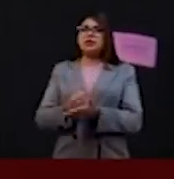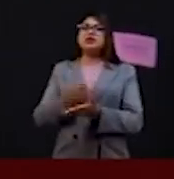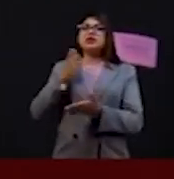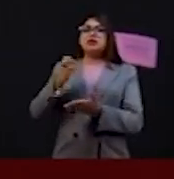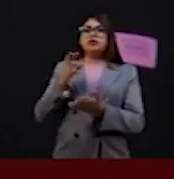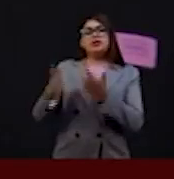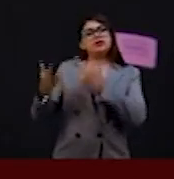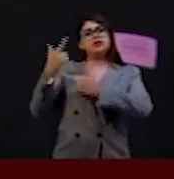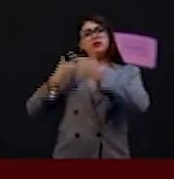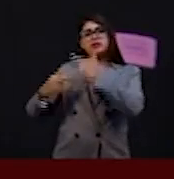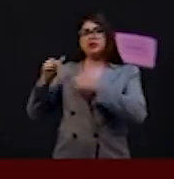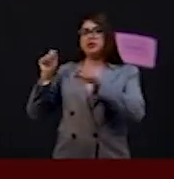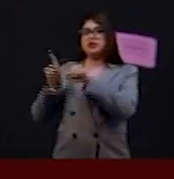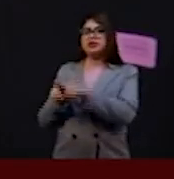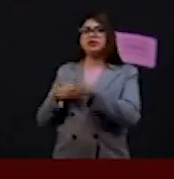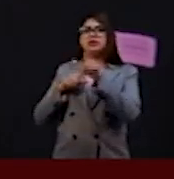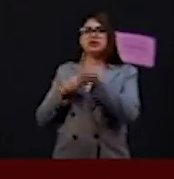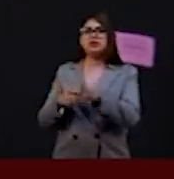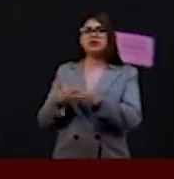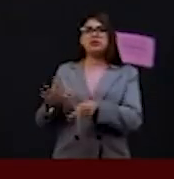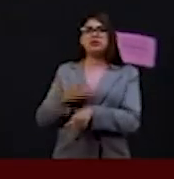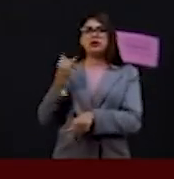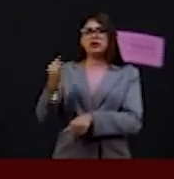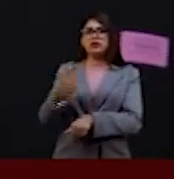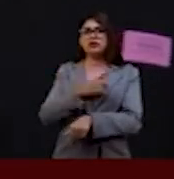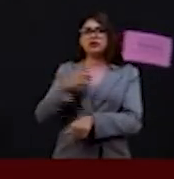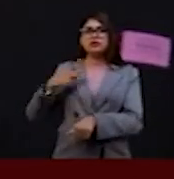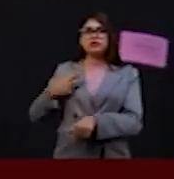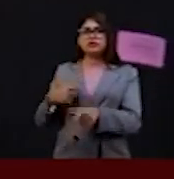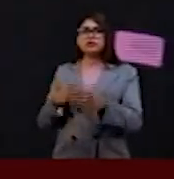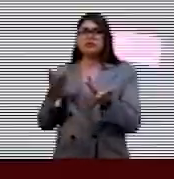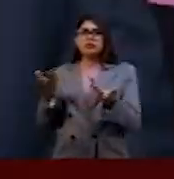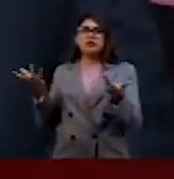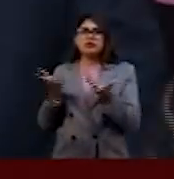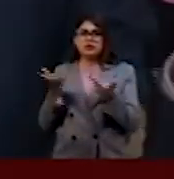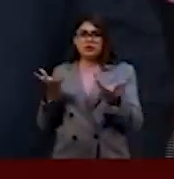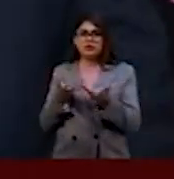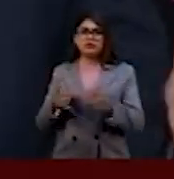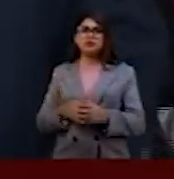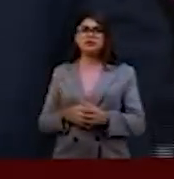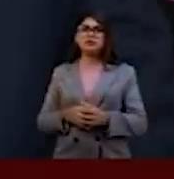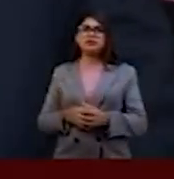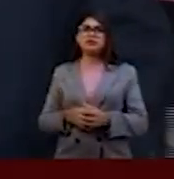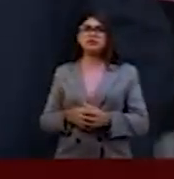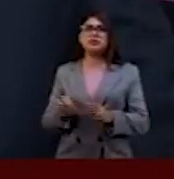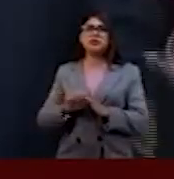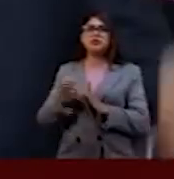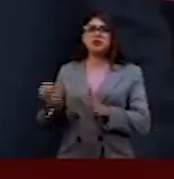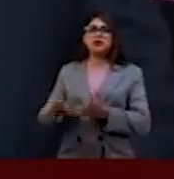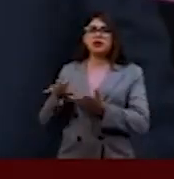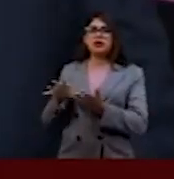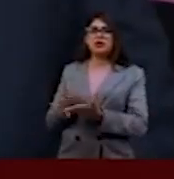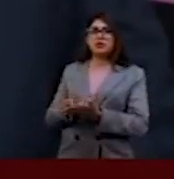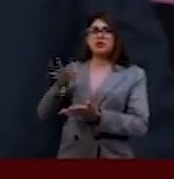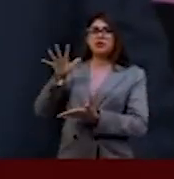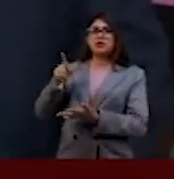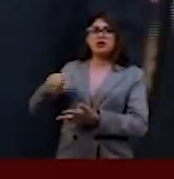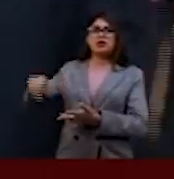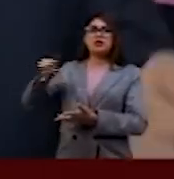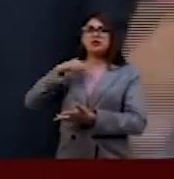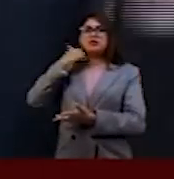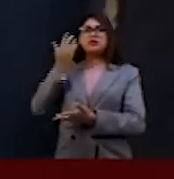estado original, porque es como debe ser y es como en derecho corresponde. Si la mayoría y sus aliados quieren imponer su